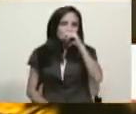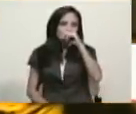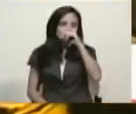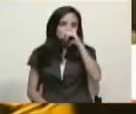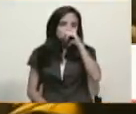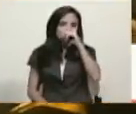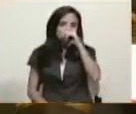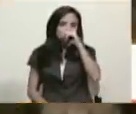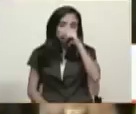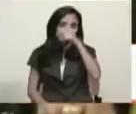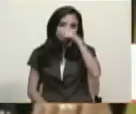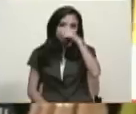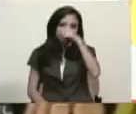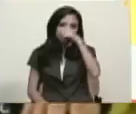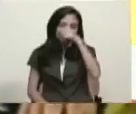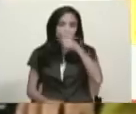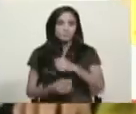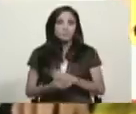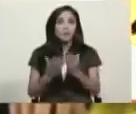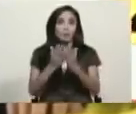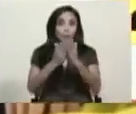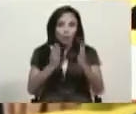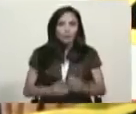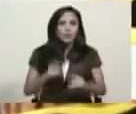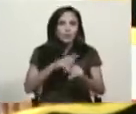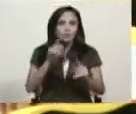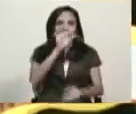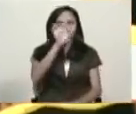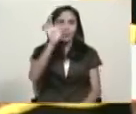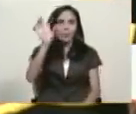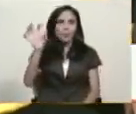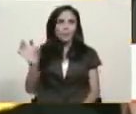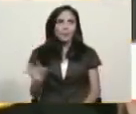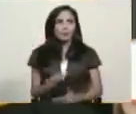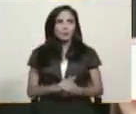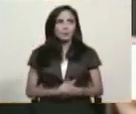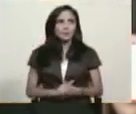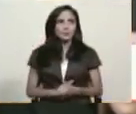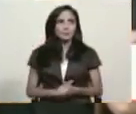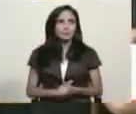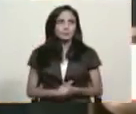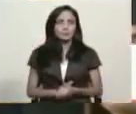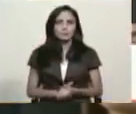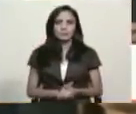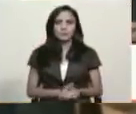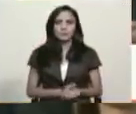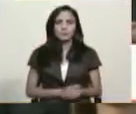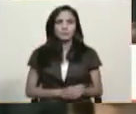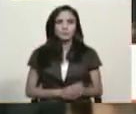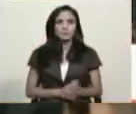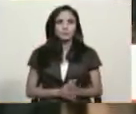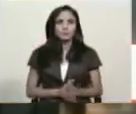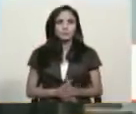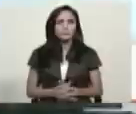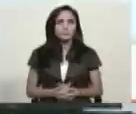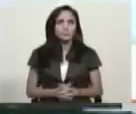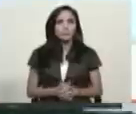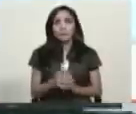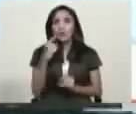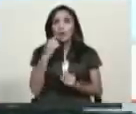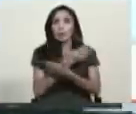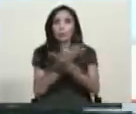Palestina, Bolivia, bueno, y todos los países que he nombrado. Este es un proyecto maravilloso, querido